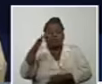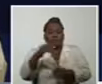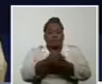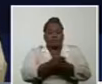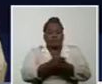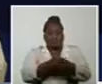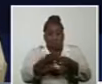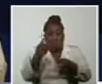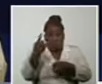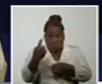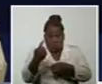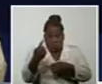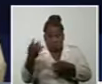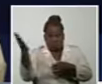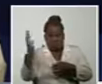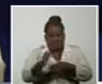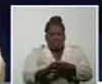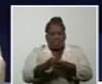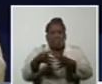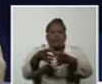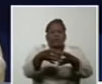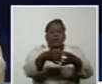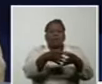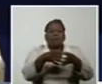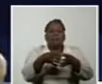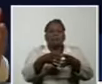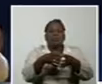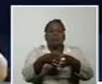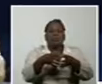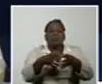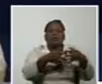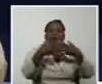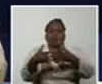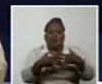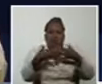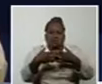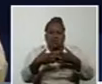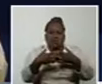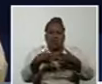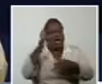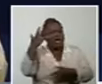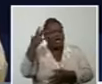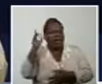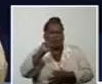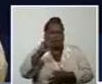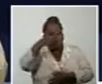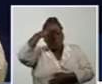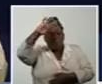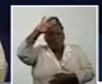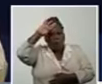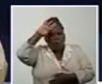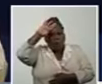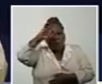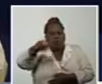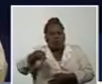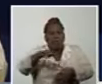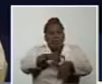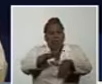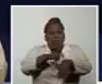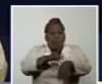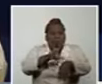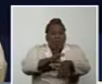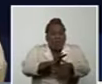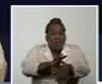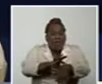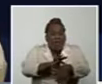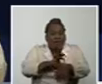procedente de los Estados Unidos. Extranjeros no, generalmente son cubanos que se encontraban en el momento que